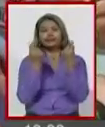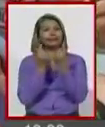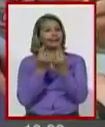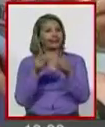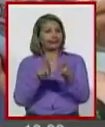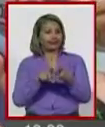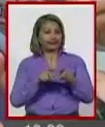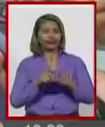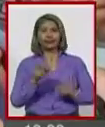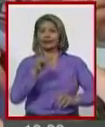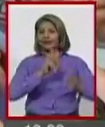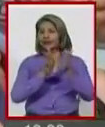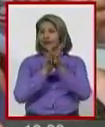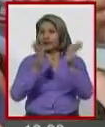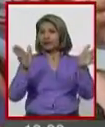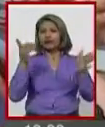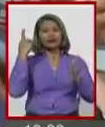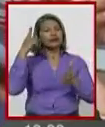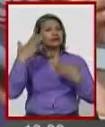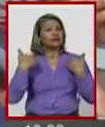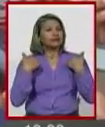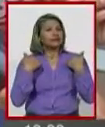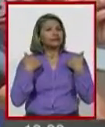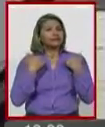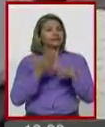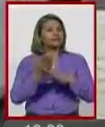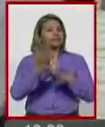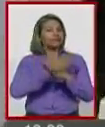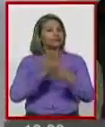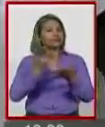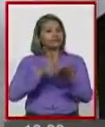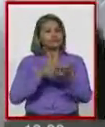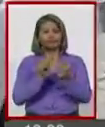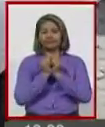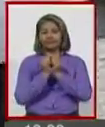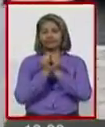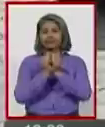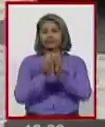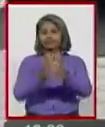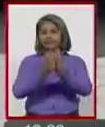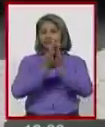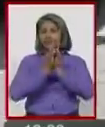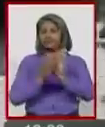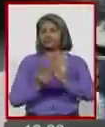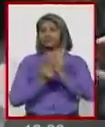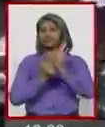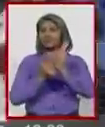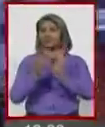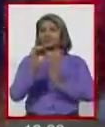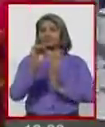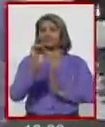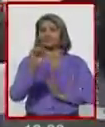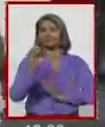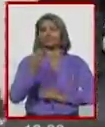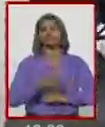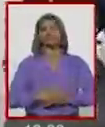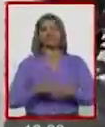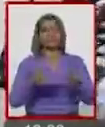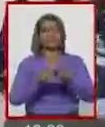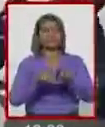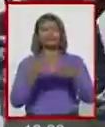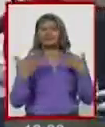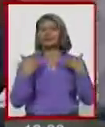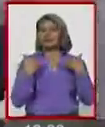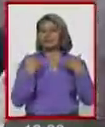y la ciudadanía en general para tratar de tenerla lo antes posible y poder acompañar a la demanda presentada ante la OEA. En función de eso